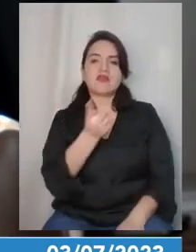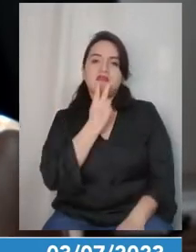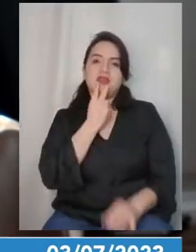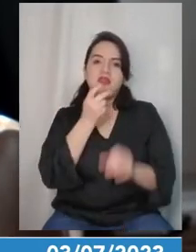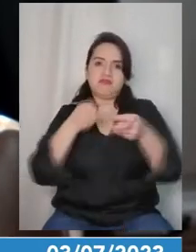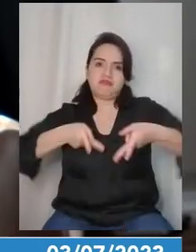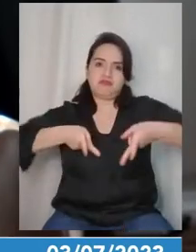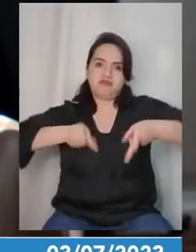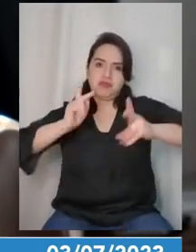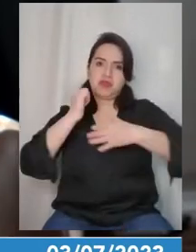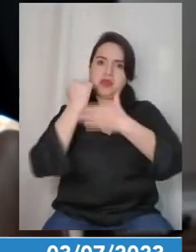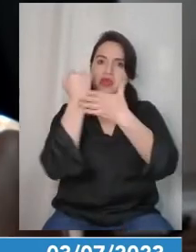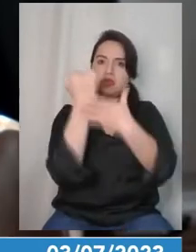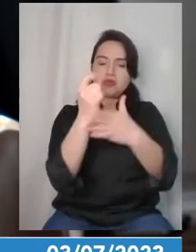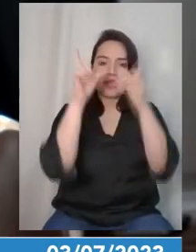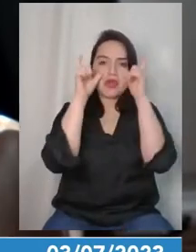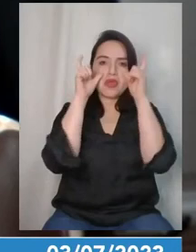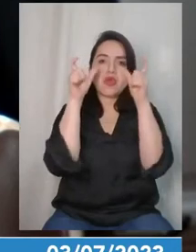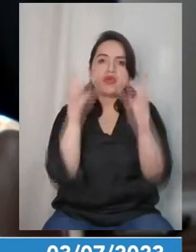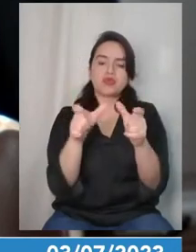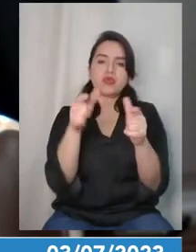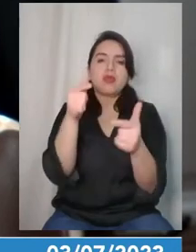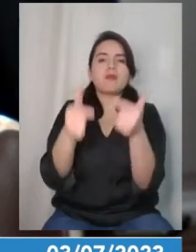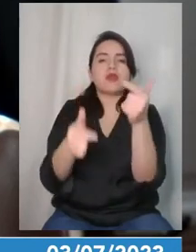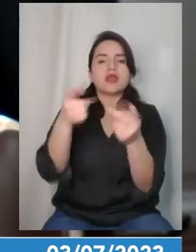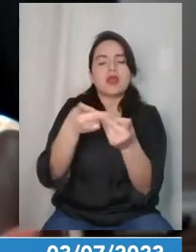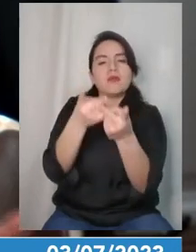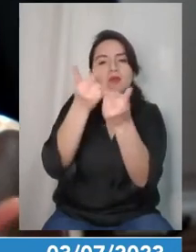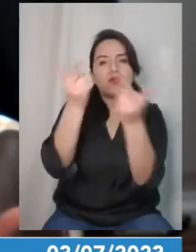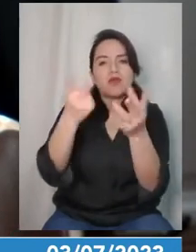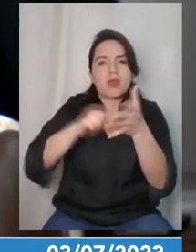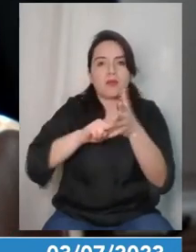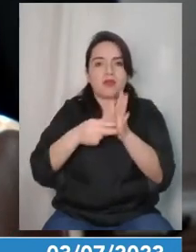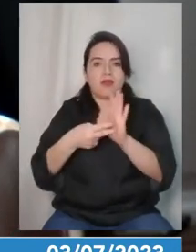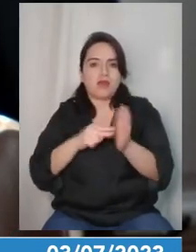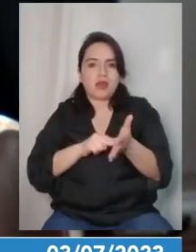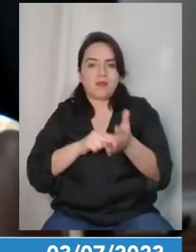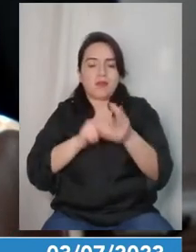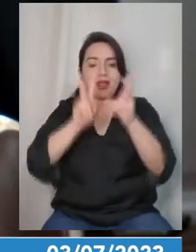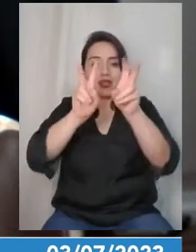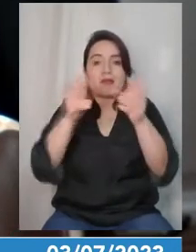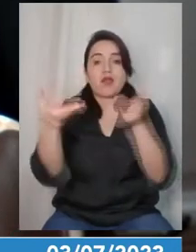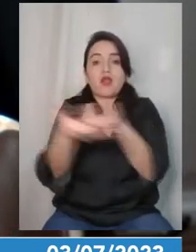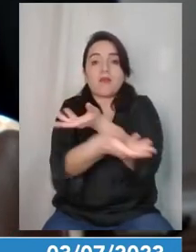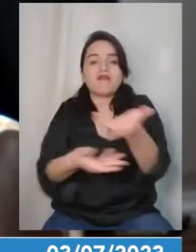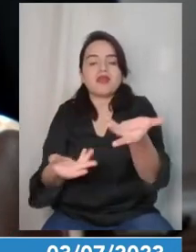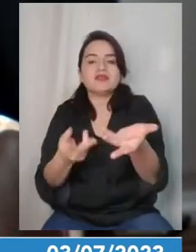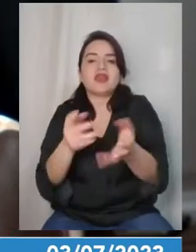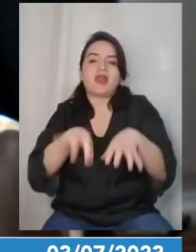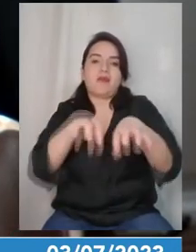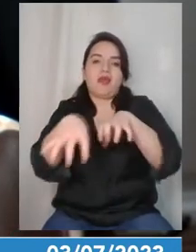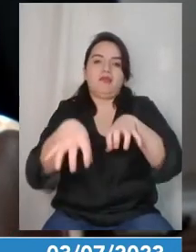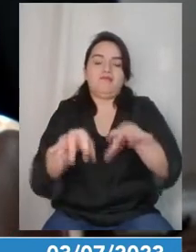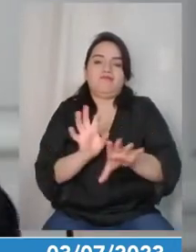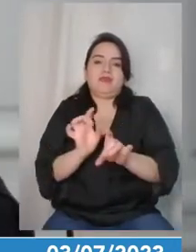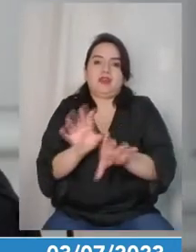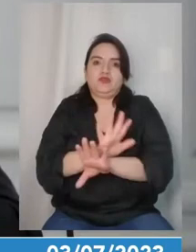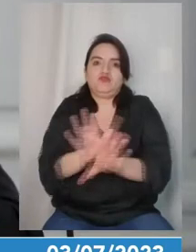controlar a través de política pública estos problemas en materia de convivencia con los animales. Eso, muchas gracias.